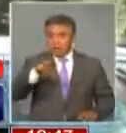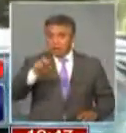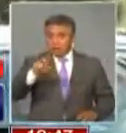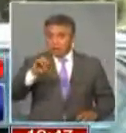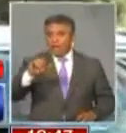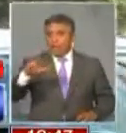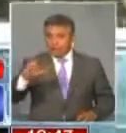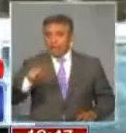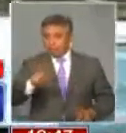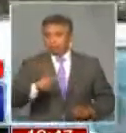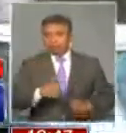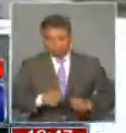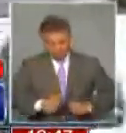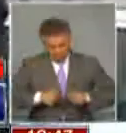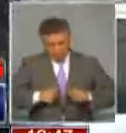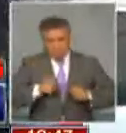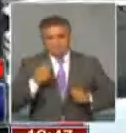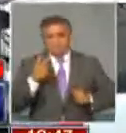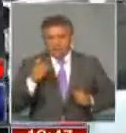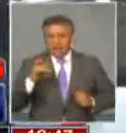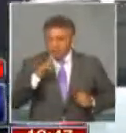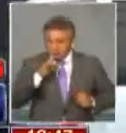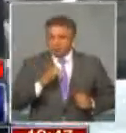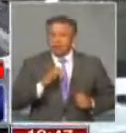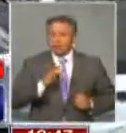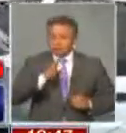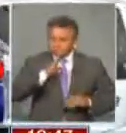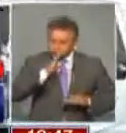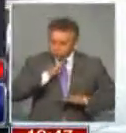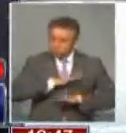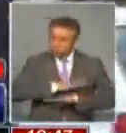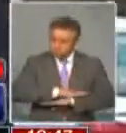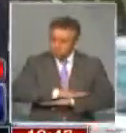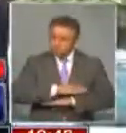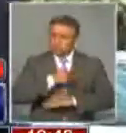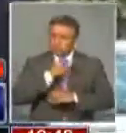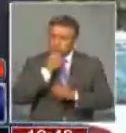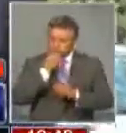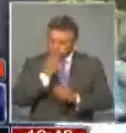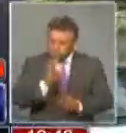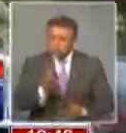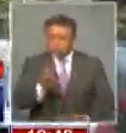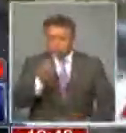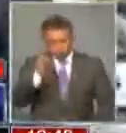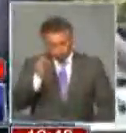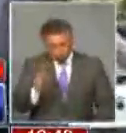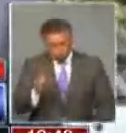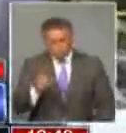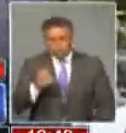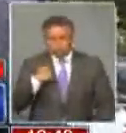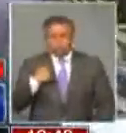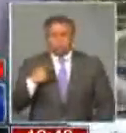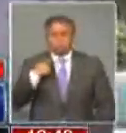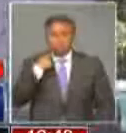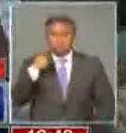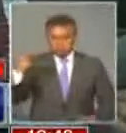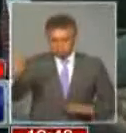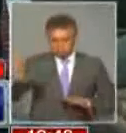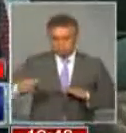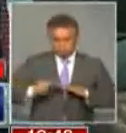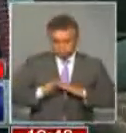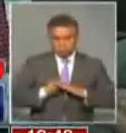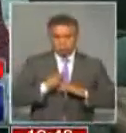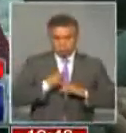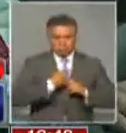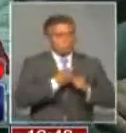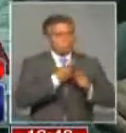que tuvo la valentía, la humildad de reconocer que cometió un error, de públicamente pedir las disculpas